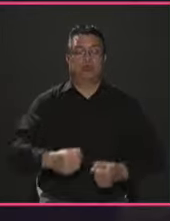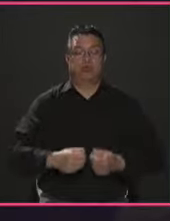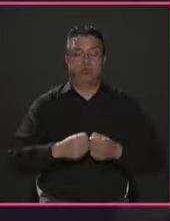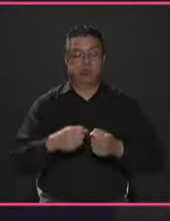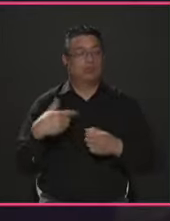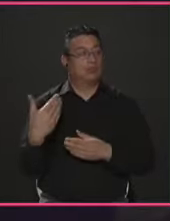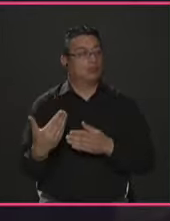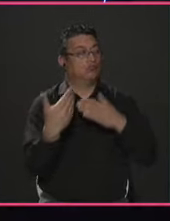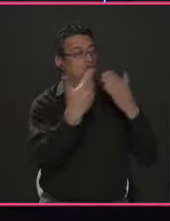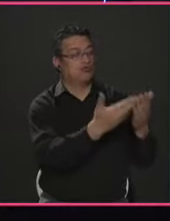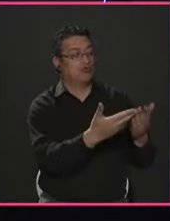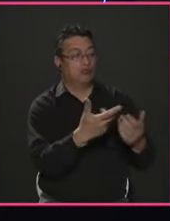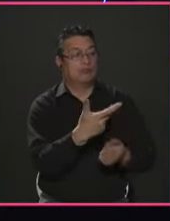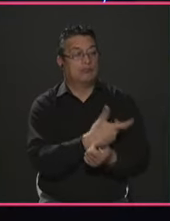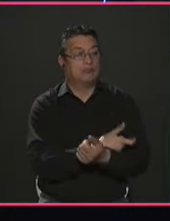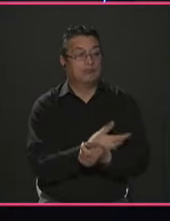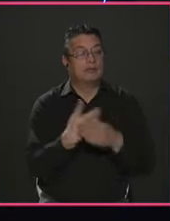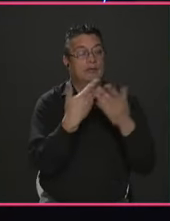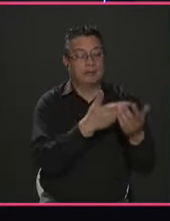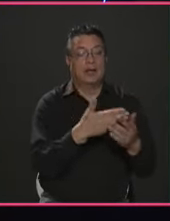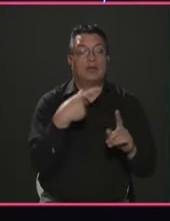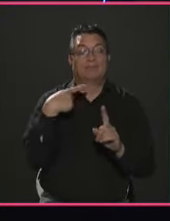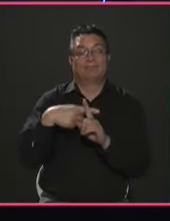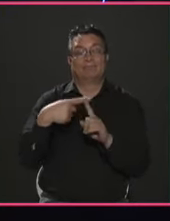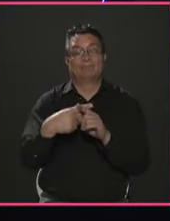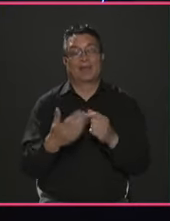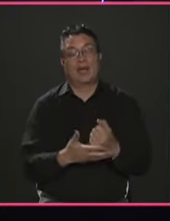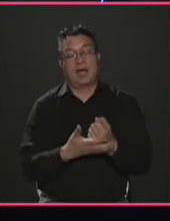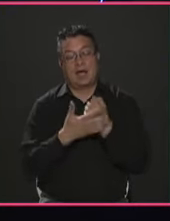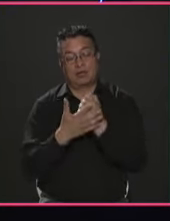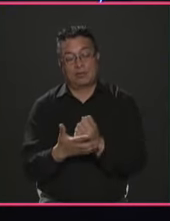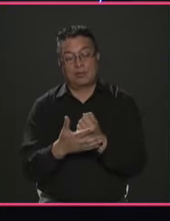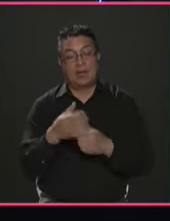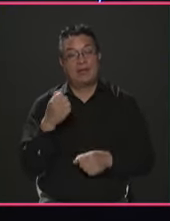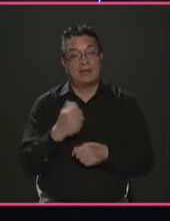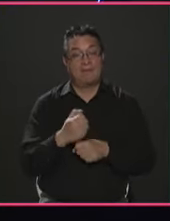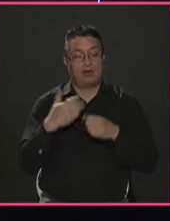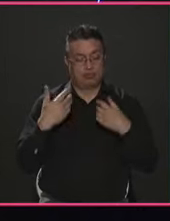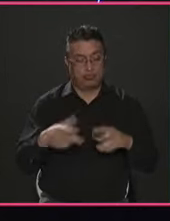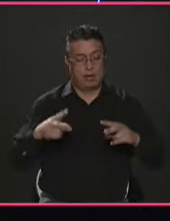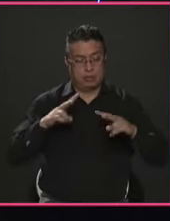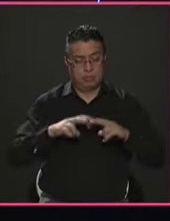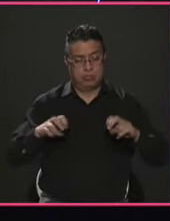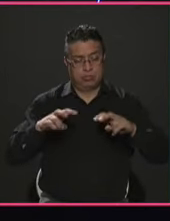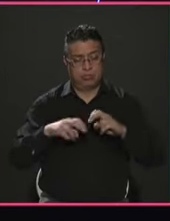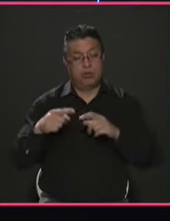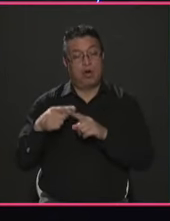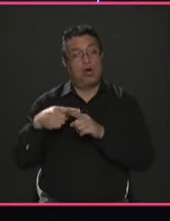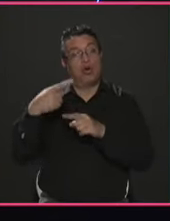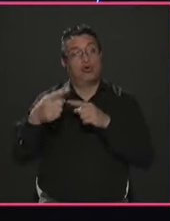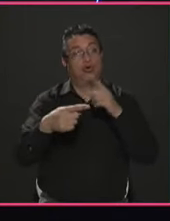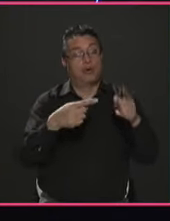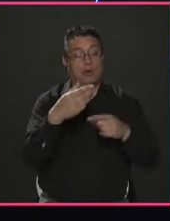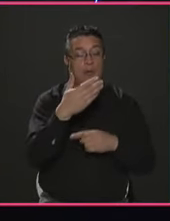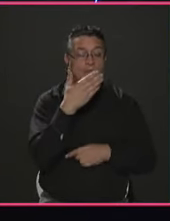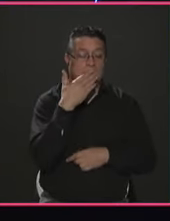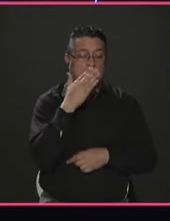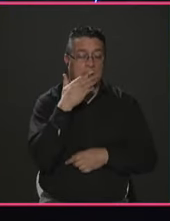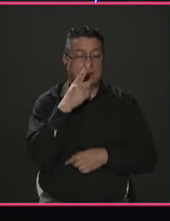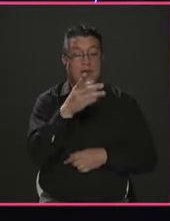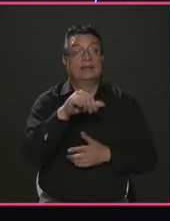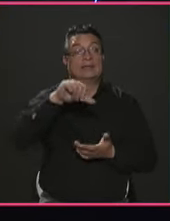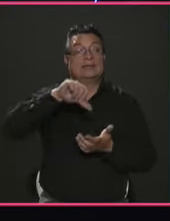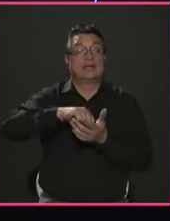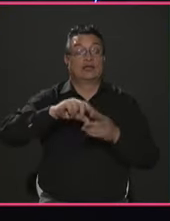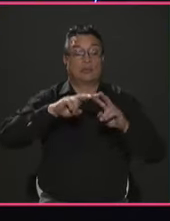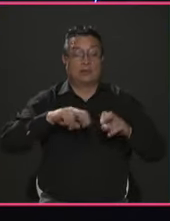infectada y les va a ayudar Esto es algo que les va un trabajo que se ha investigado por otros específicamente en centros de